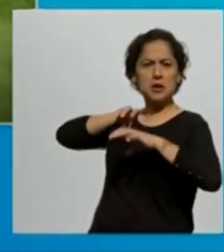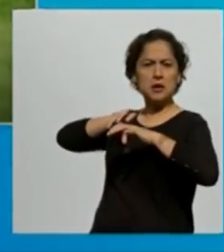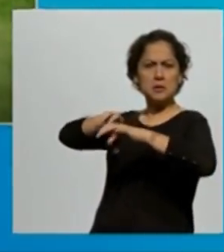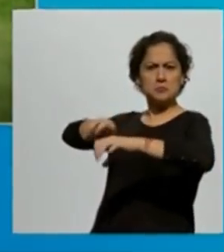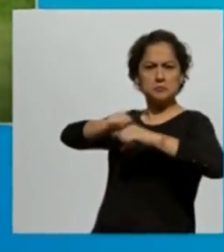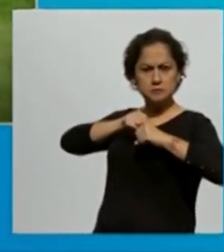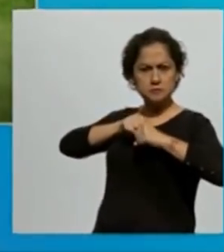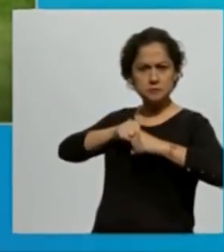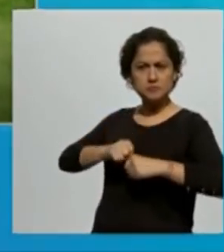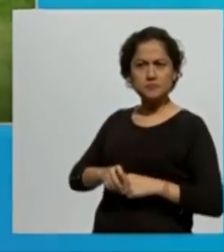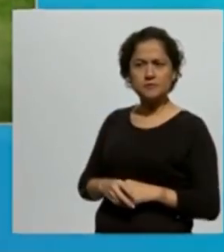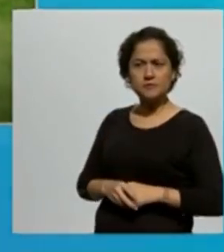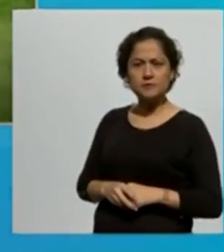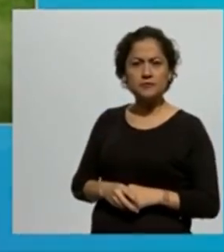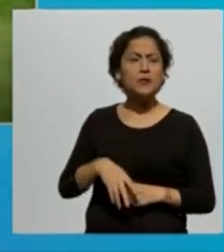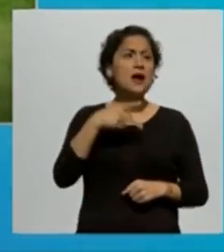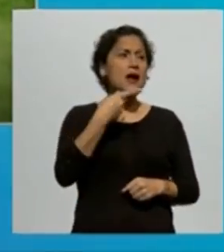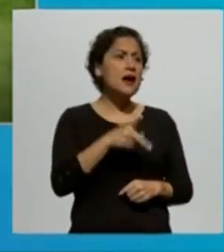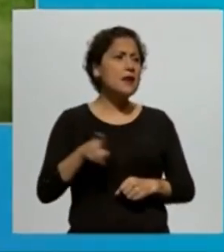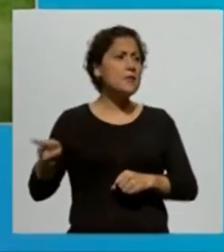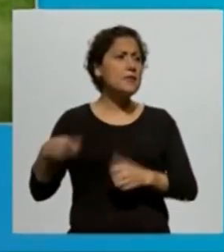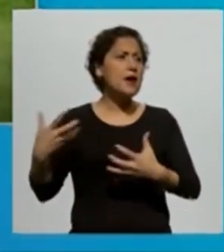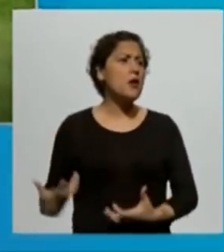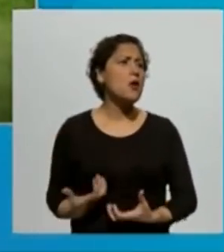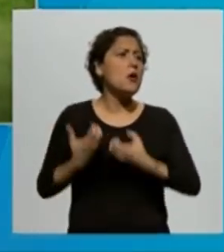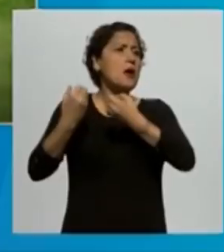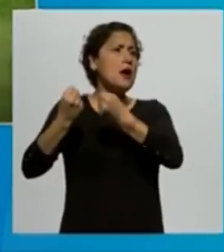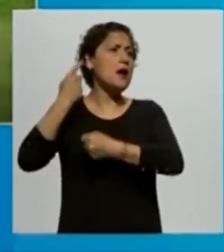prisionera! ¡Pero seré rescatada por mi príncipe!